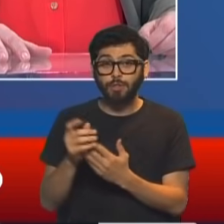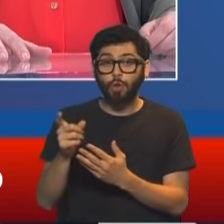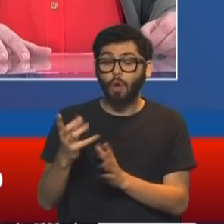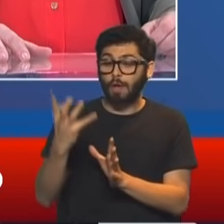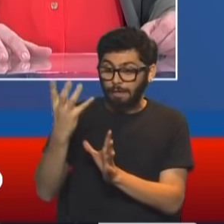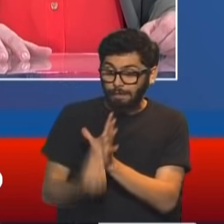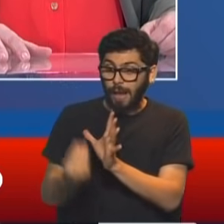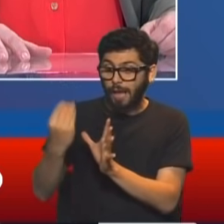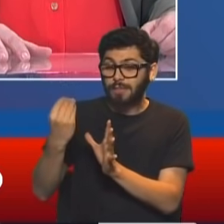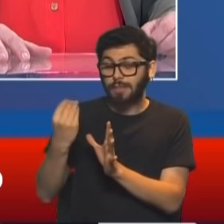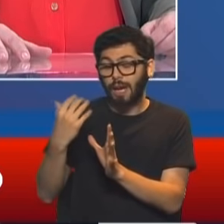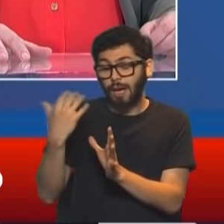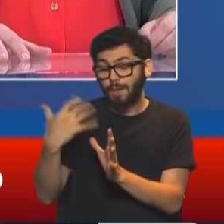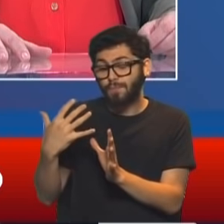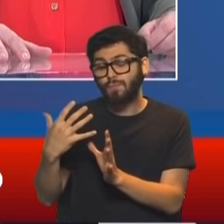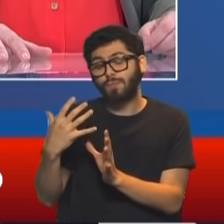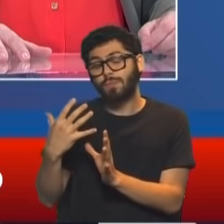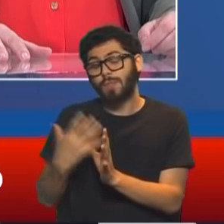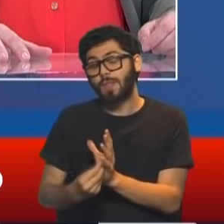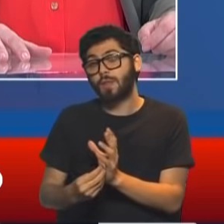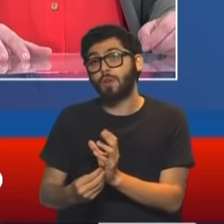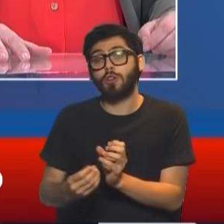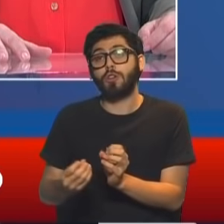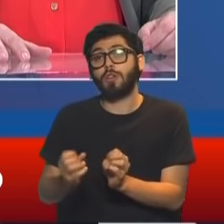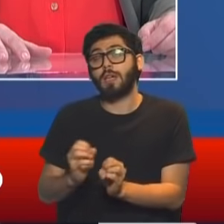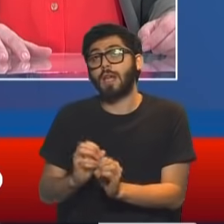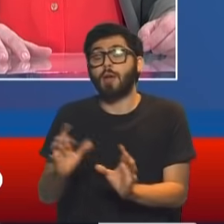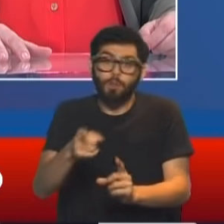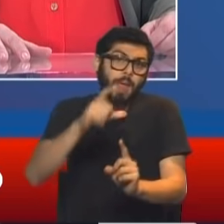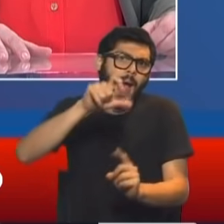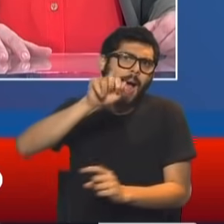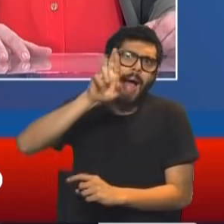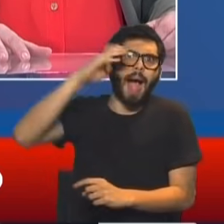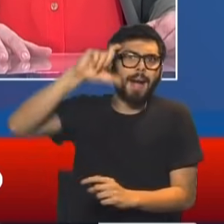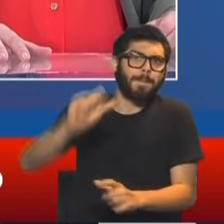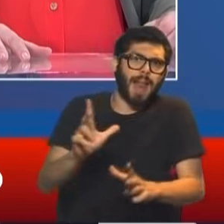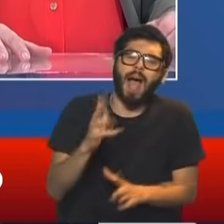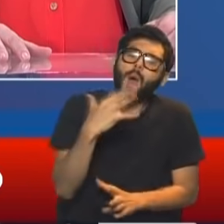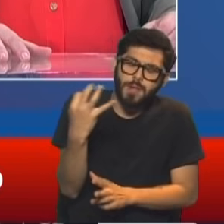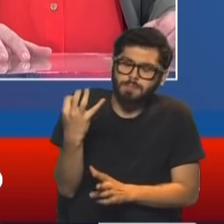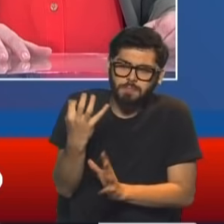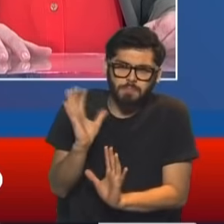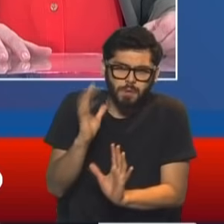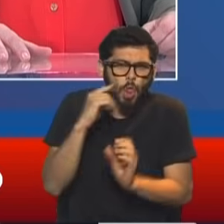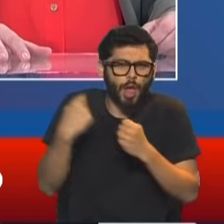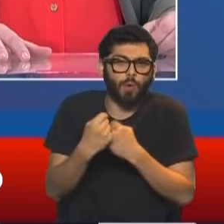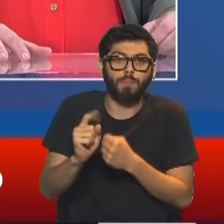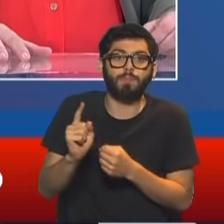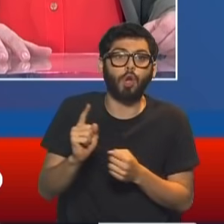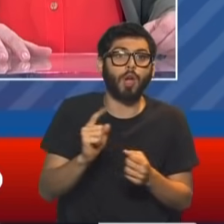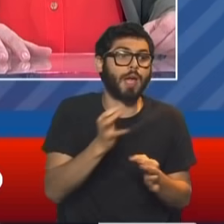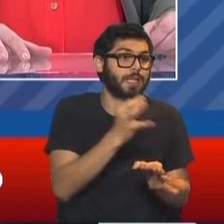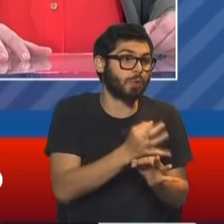tanto, no tanto profundamente? Yo estoy de acuerdo con lo que dice Carmela, pero se equivoca en nombrar el